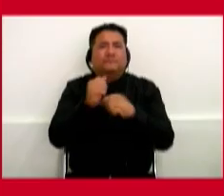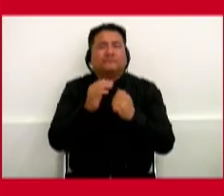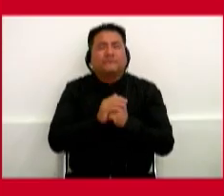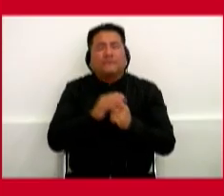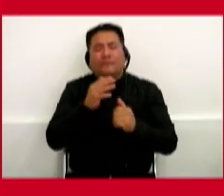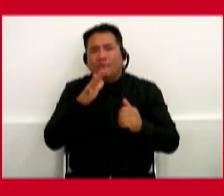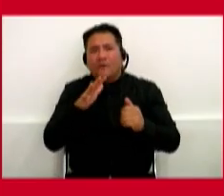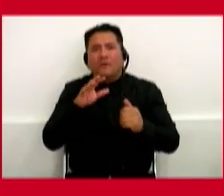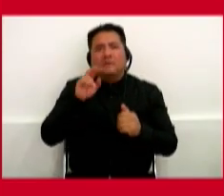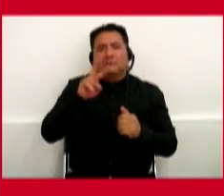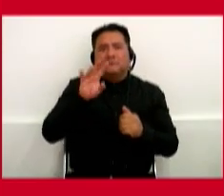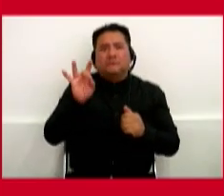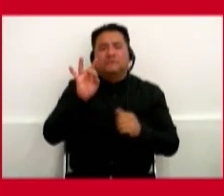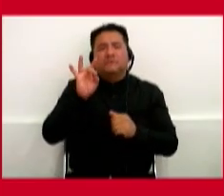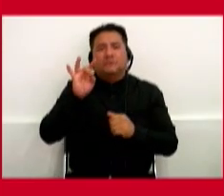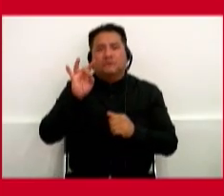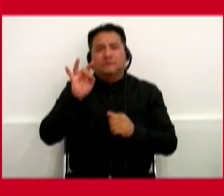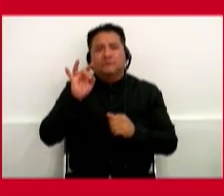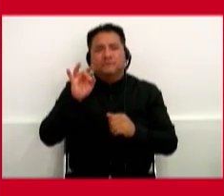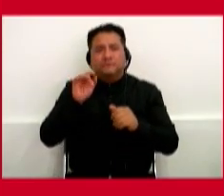pies para minería subterránea.